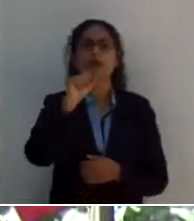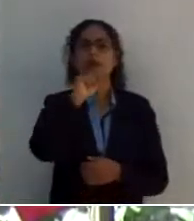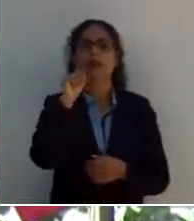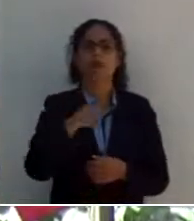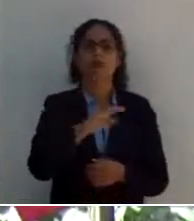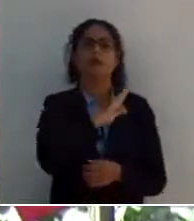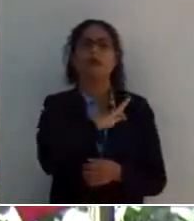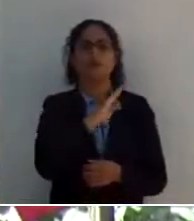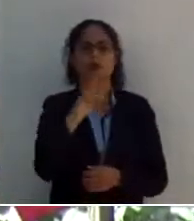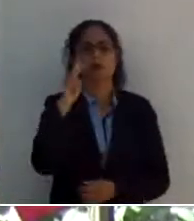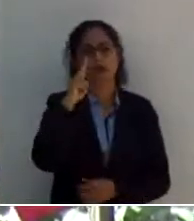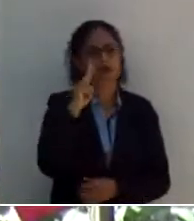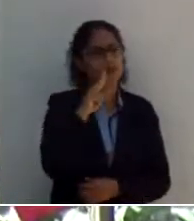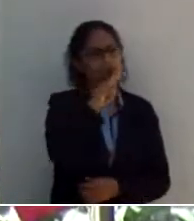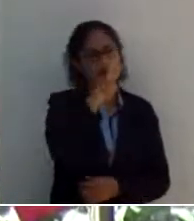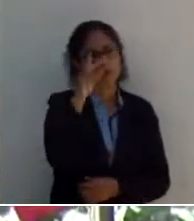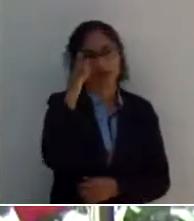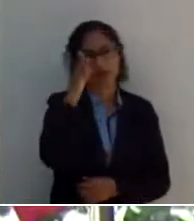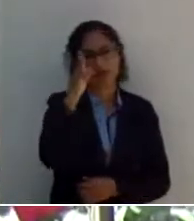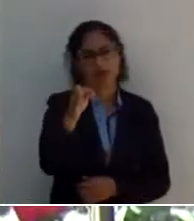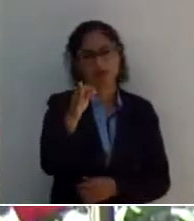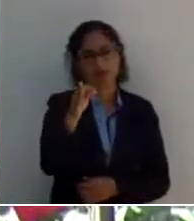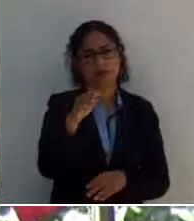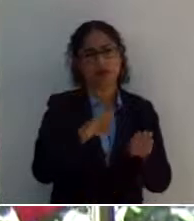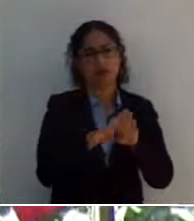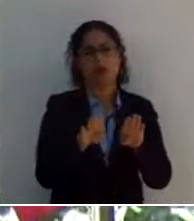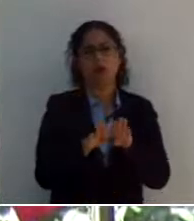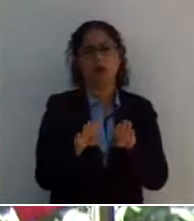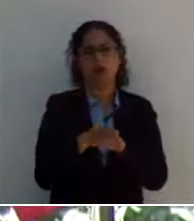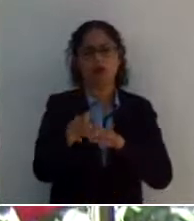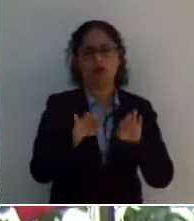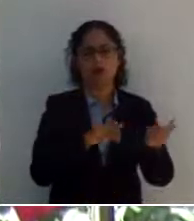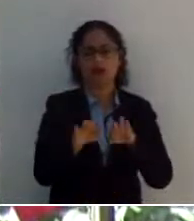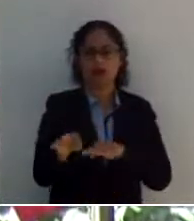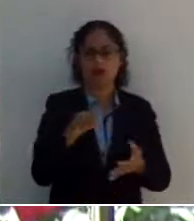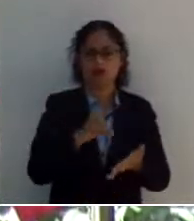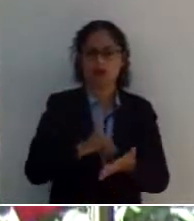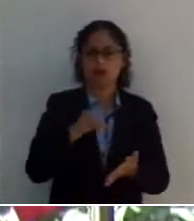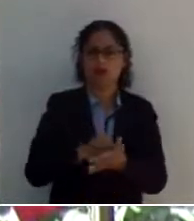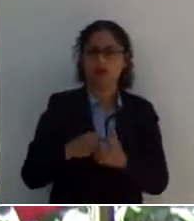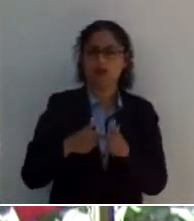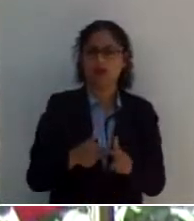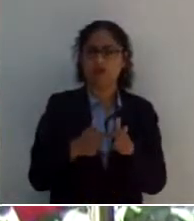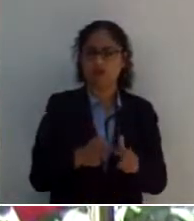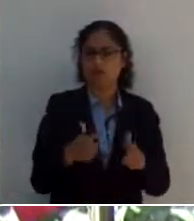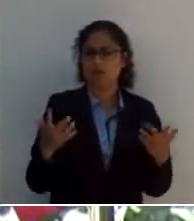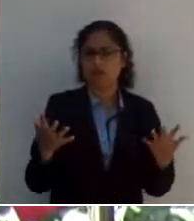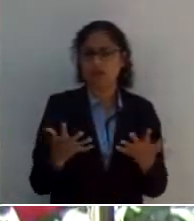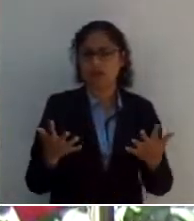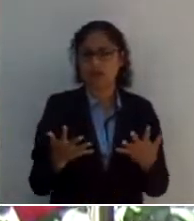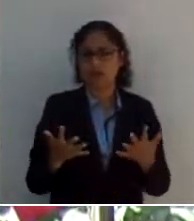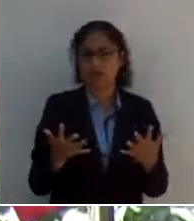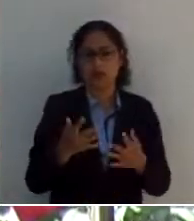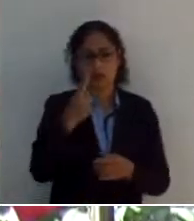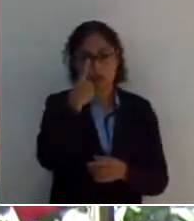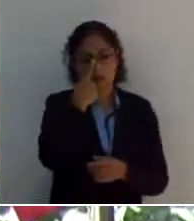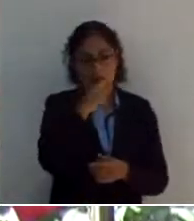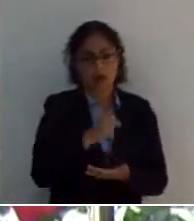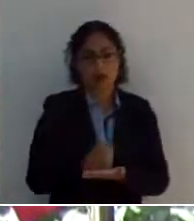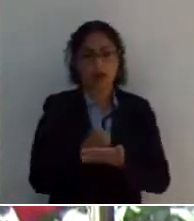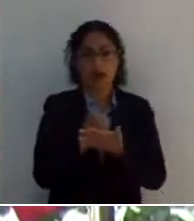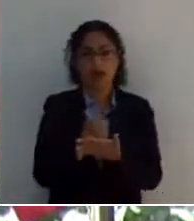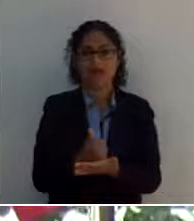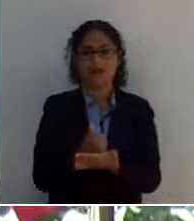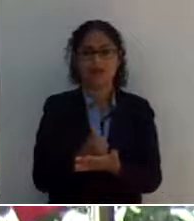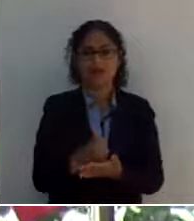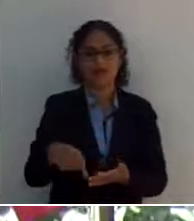poder visibilizar el trabajo permanente que realizan en beneficio de la